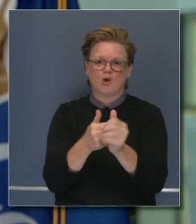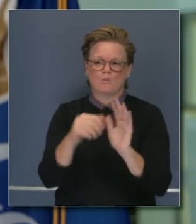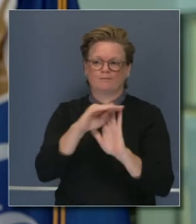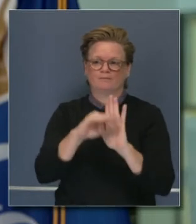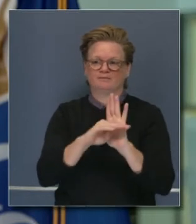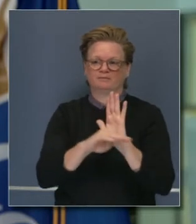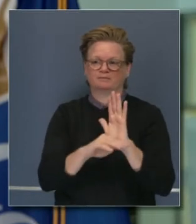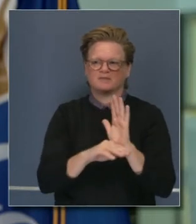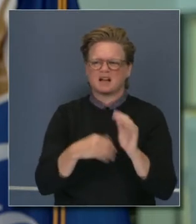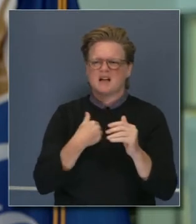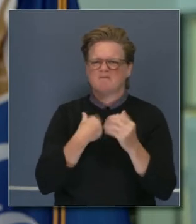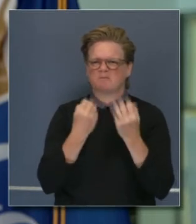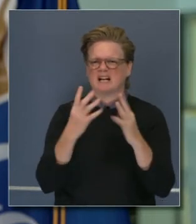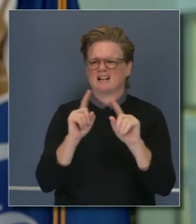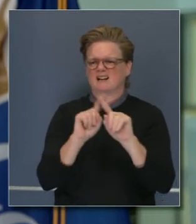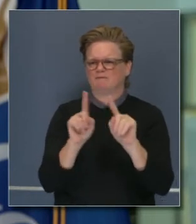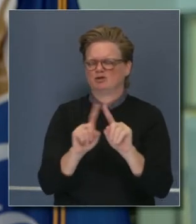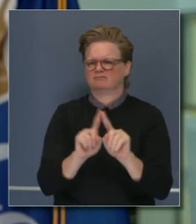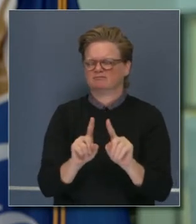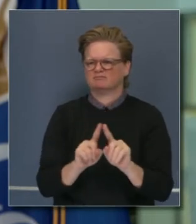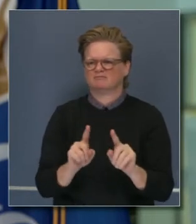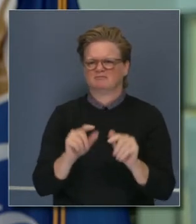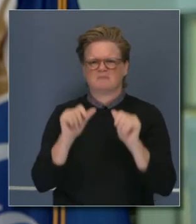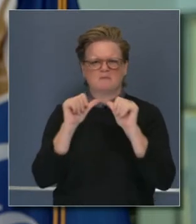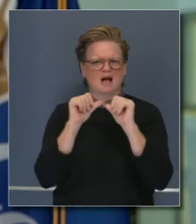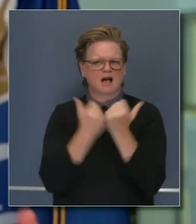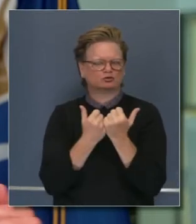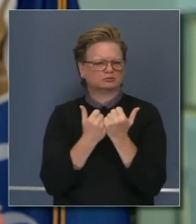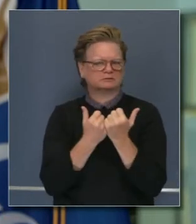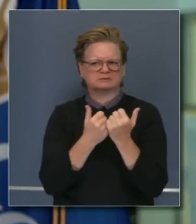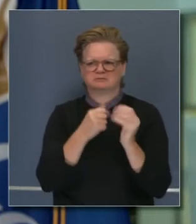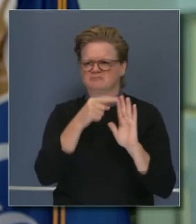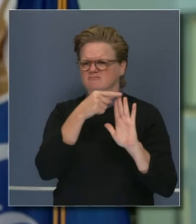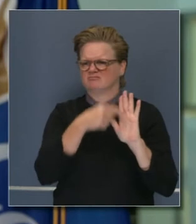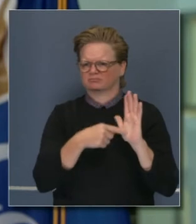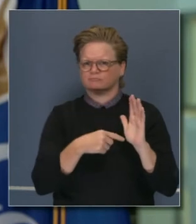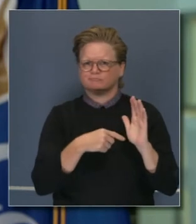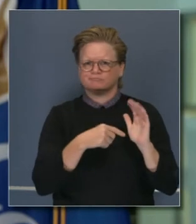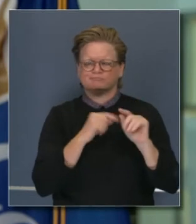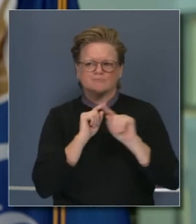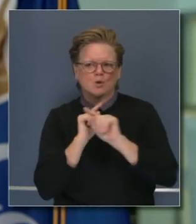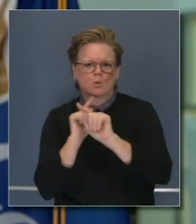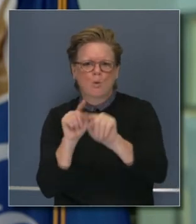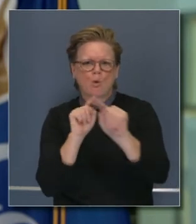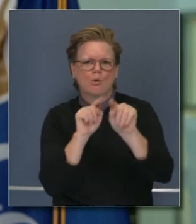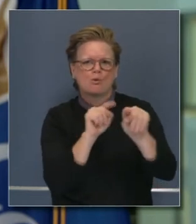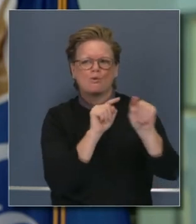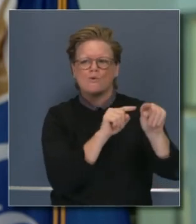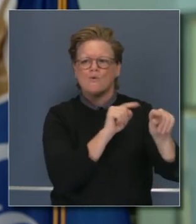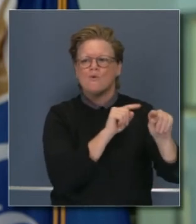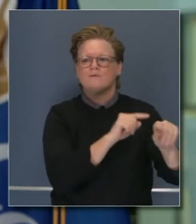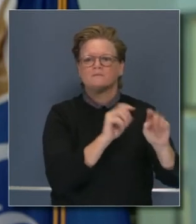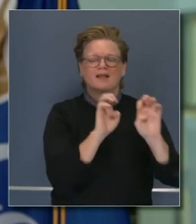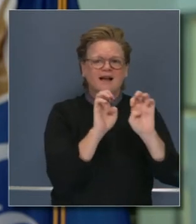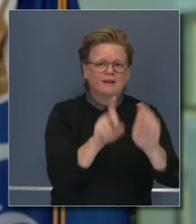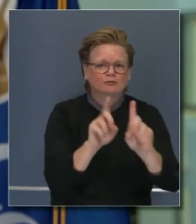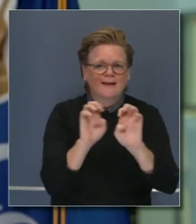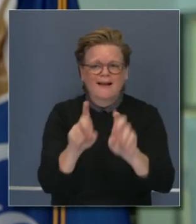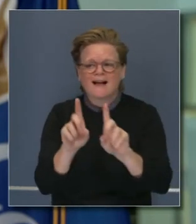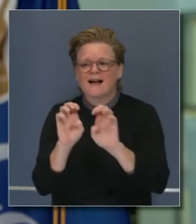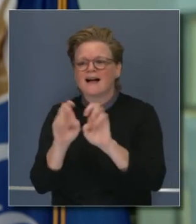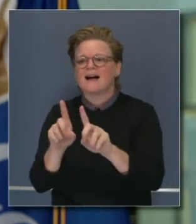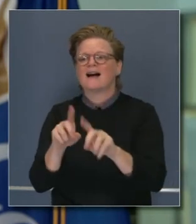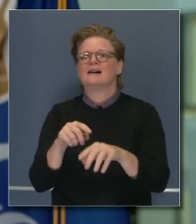agencias locales, que han sido muy proactivos. No solo han estado en las calles aplicando